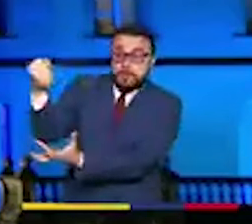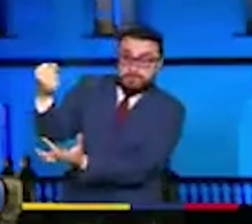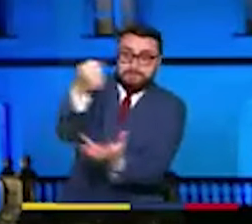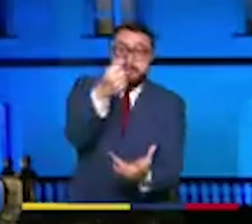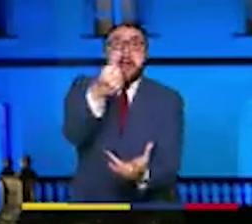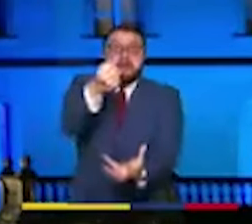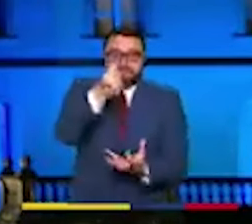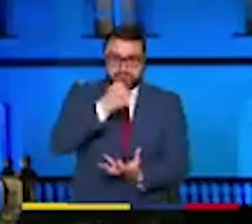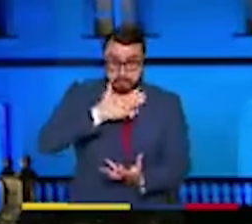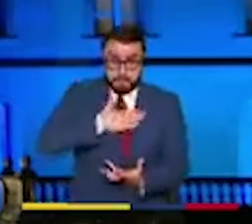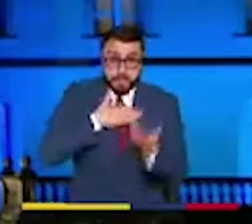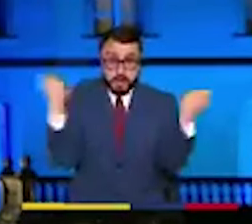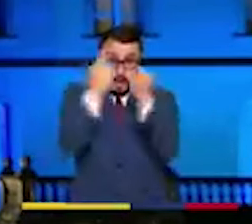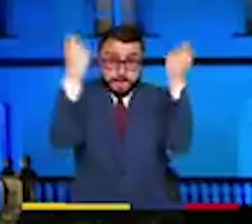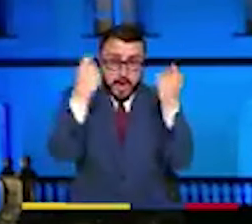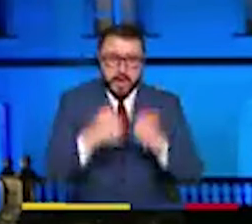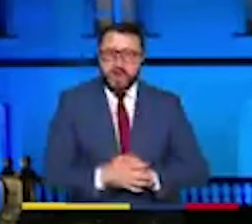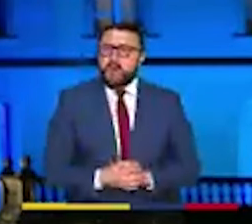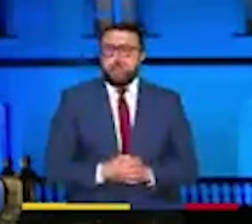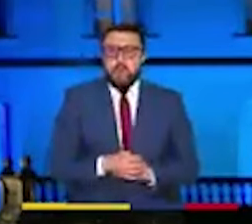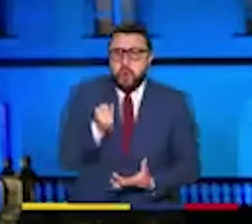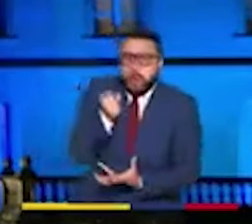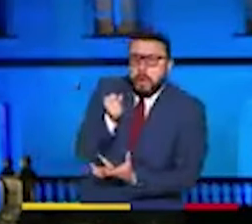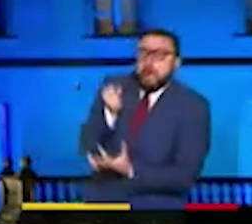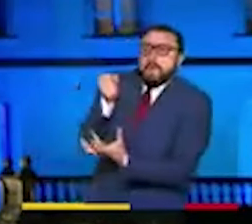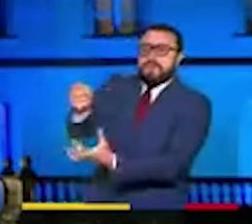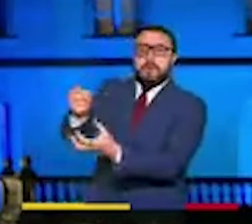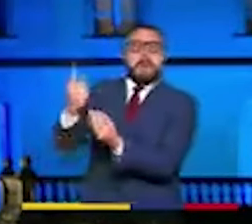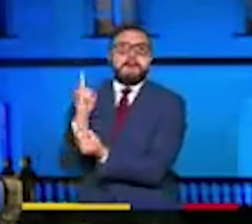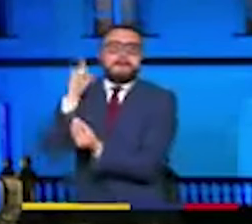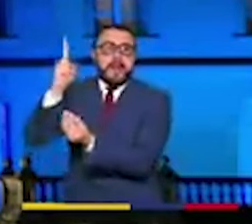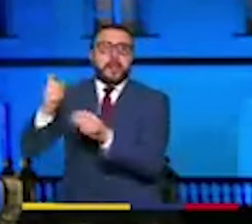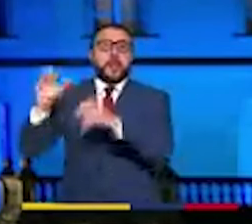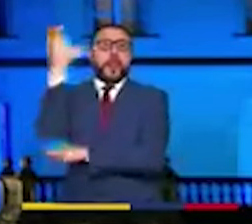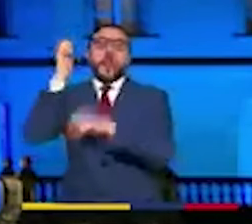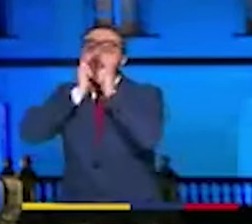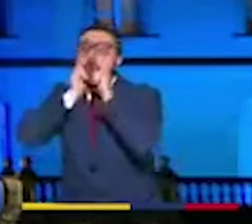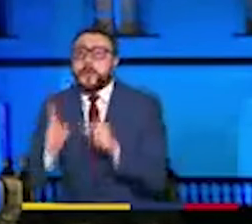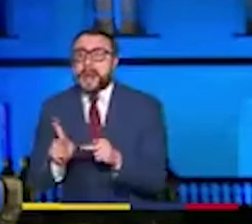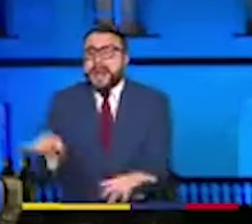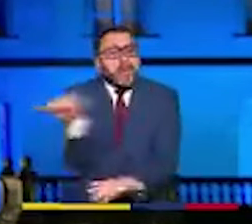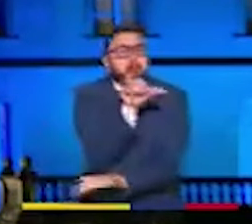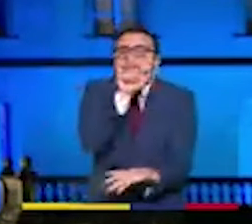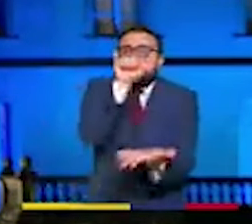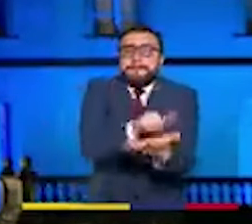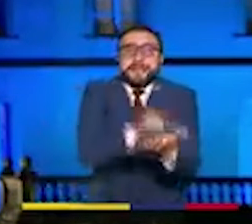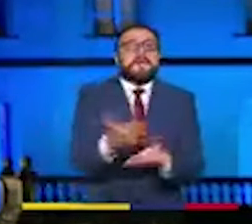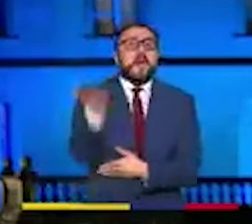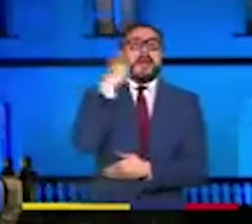cual lo hicieron aportantes y empresarios al Partido Centro Democrático en la campaña de Iván Duque